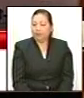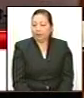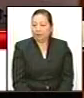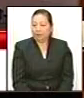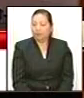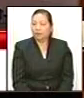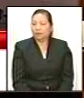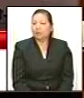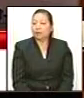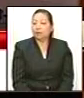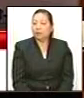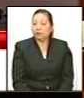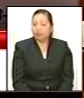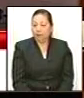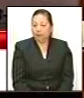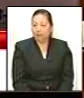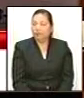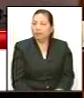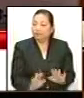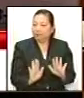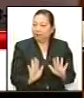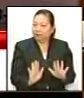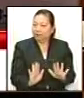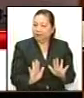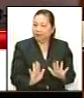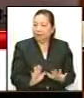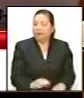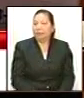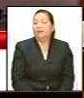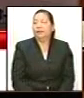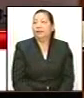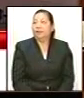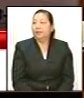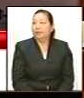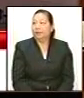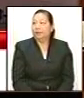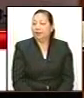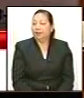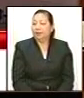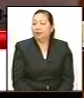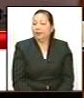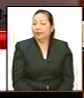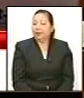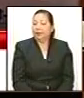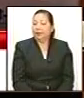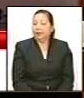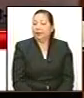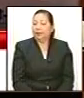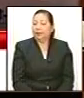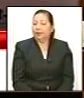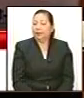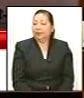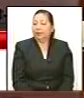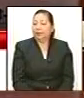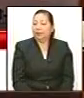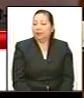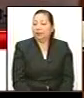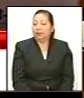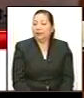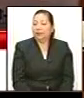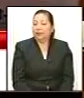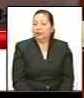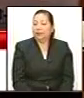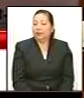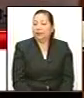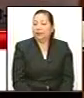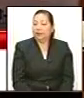Congresista. Congresista, por favor. Congresista, por favor. Mantengamos la calma, por favor, para terminar